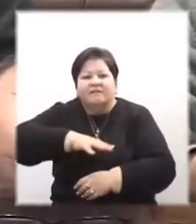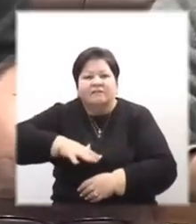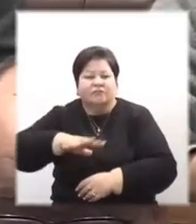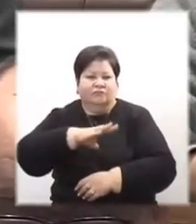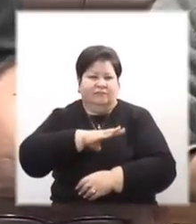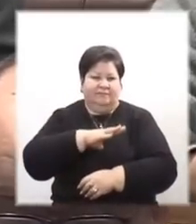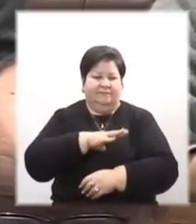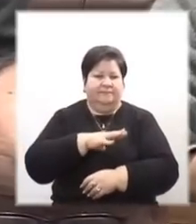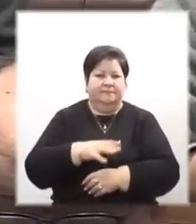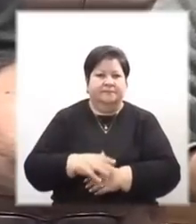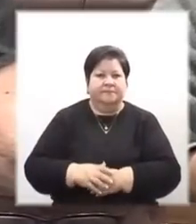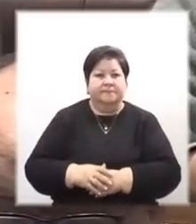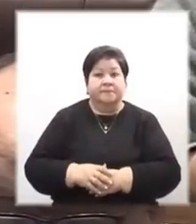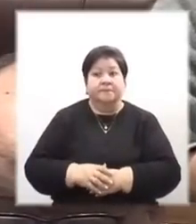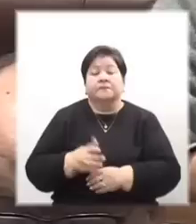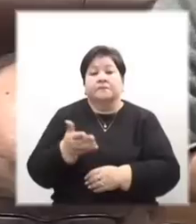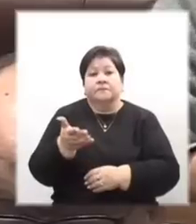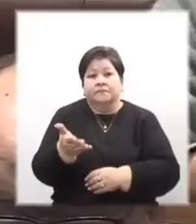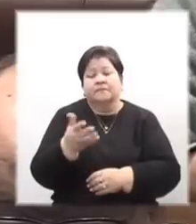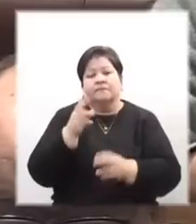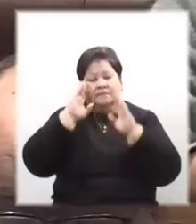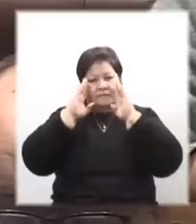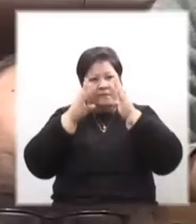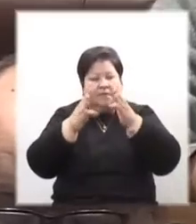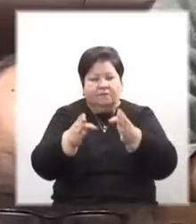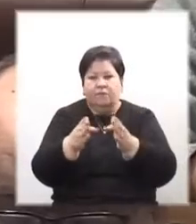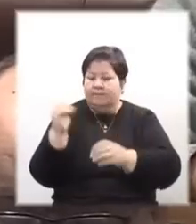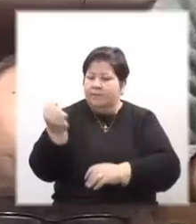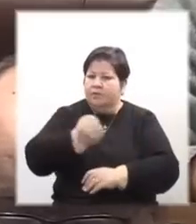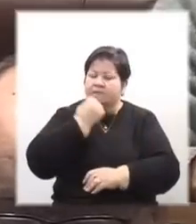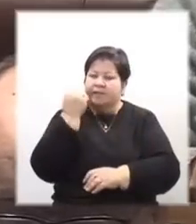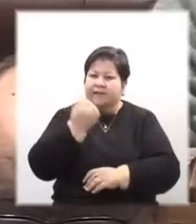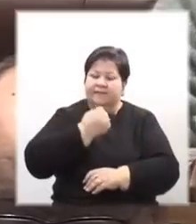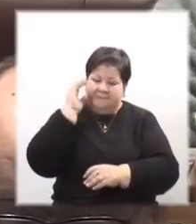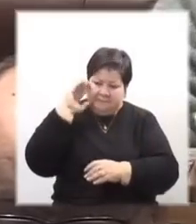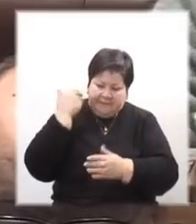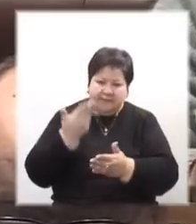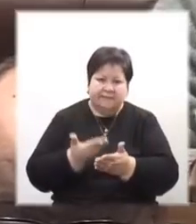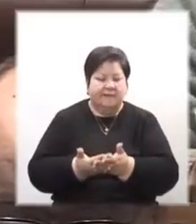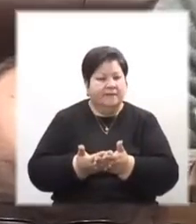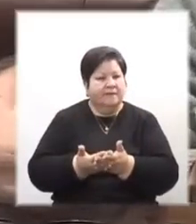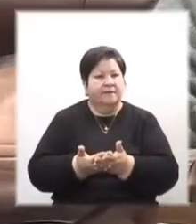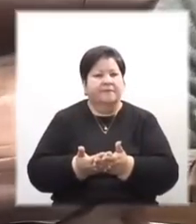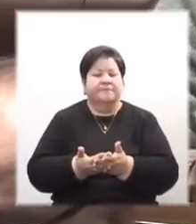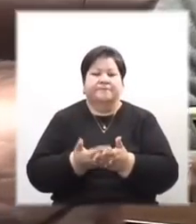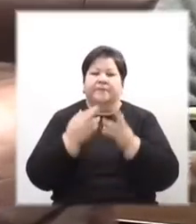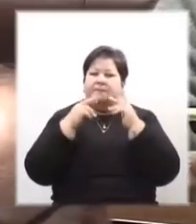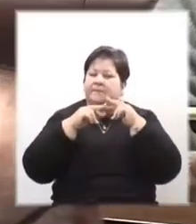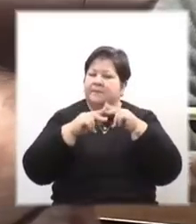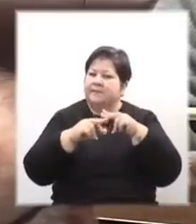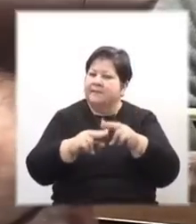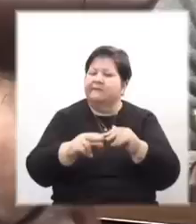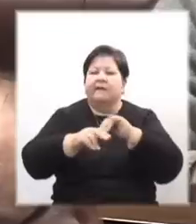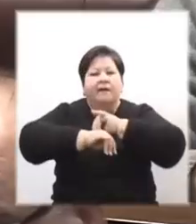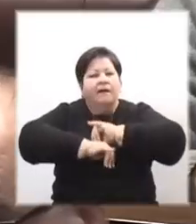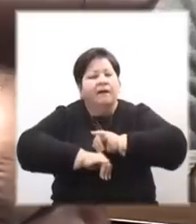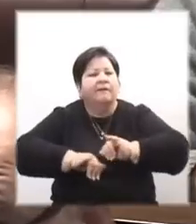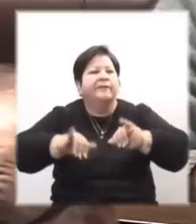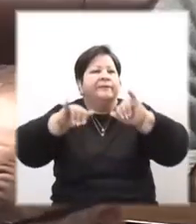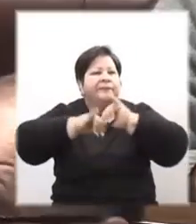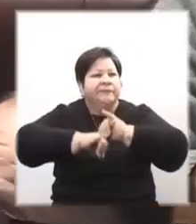territorios. El foco central que vamos a plantear es la inconsistencia permanente en los anuncios del Ministerio del